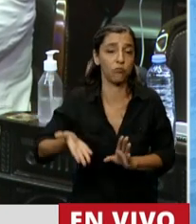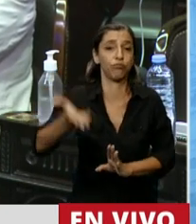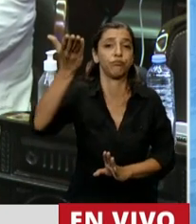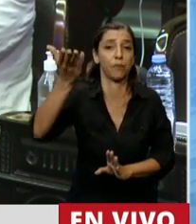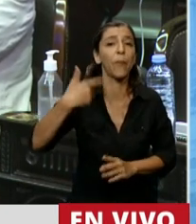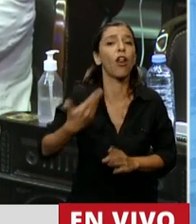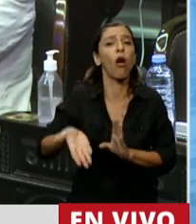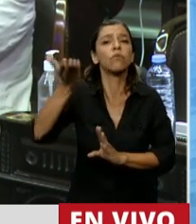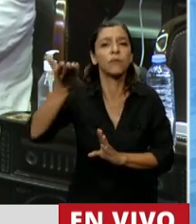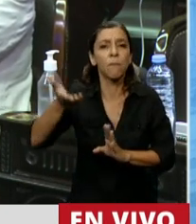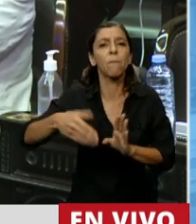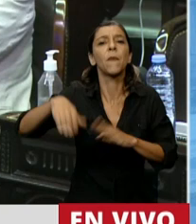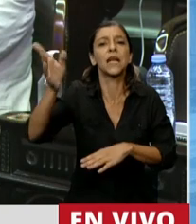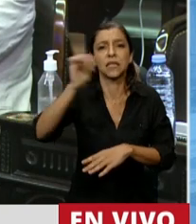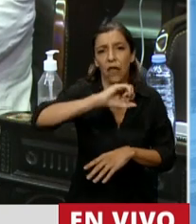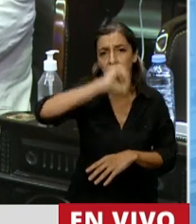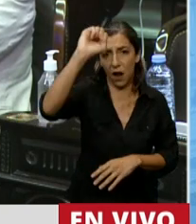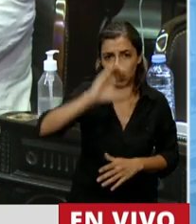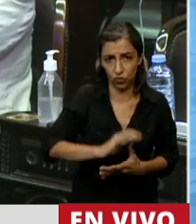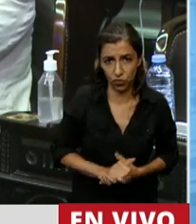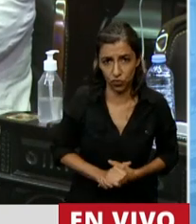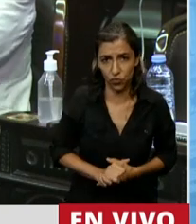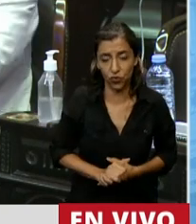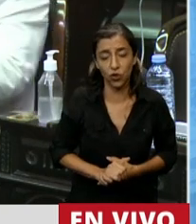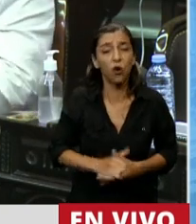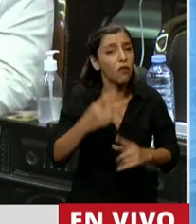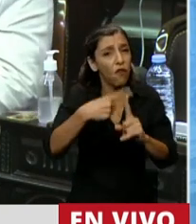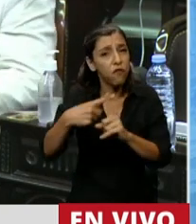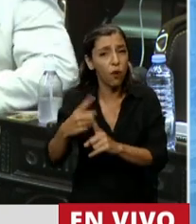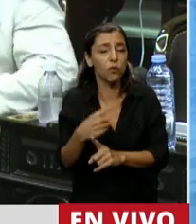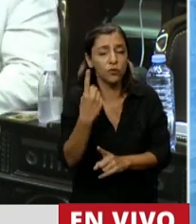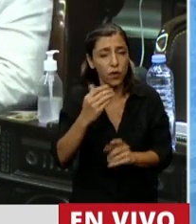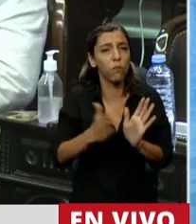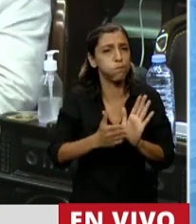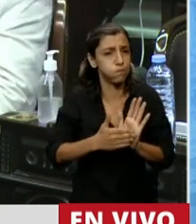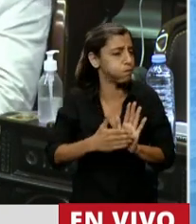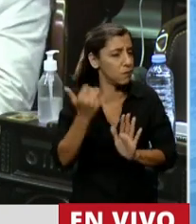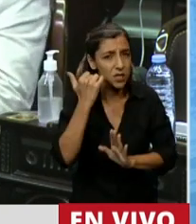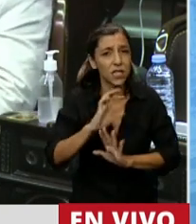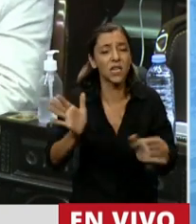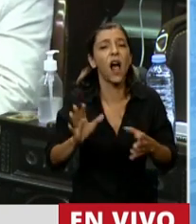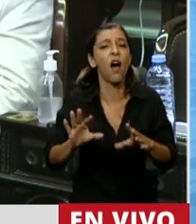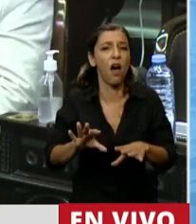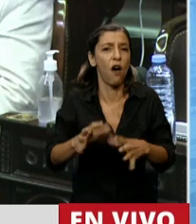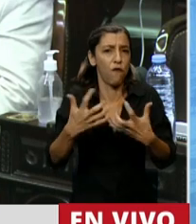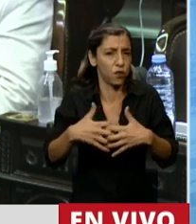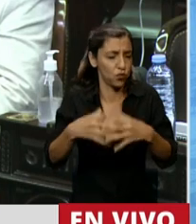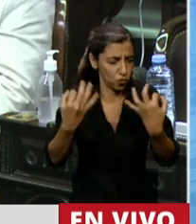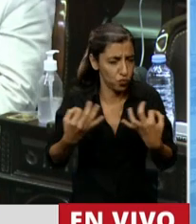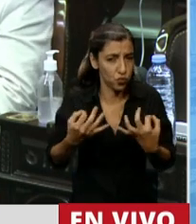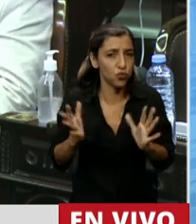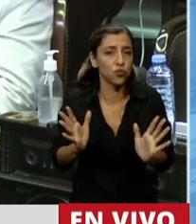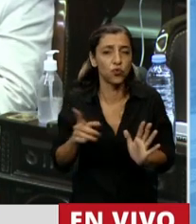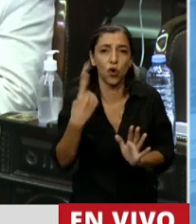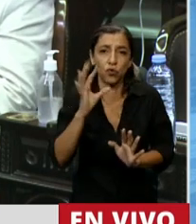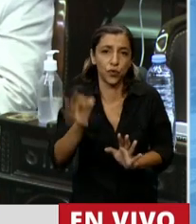inflación. Una fórmula que ya está aprobada, que funciona y que funciona sobradamente mejor que el desastre